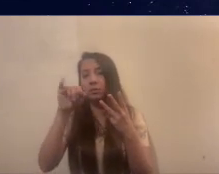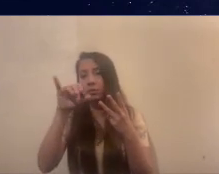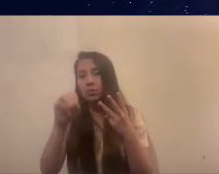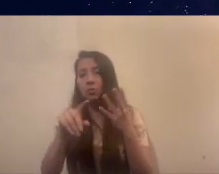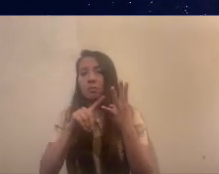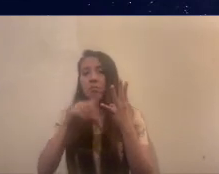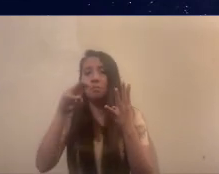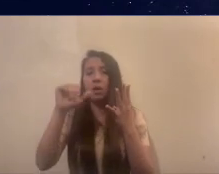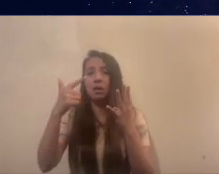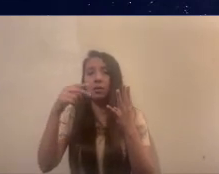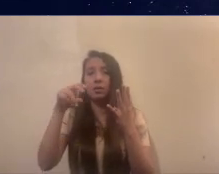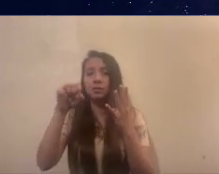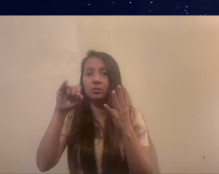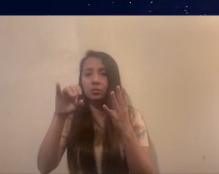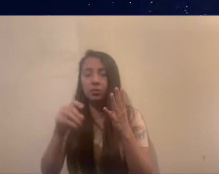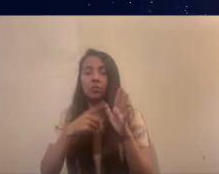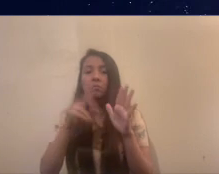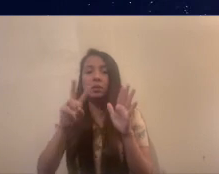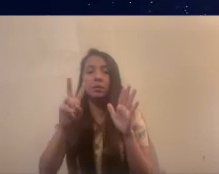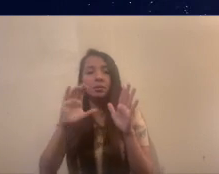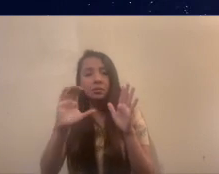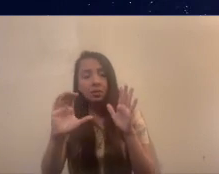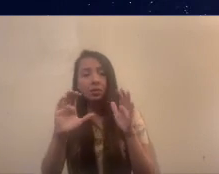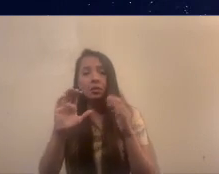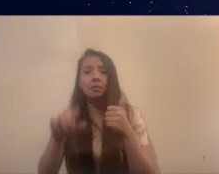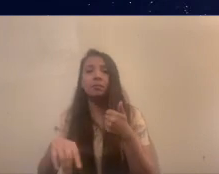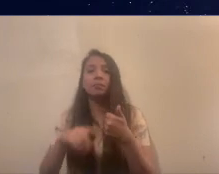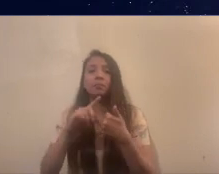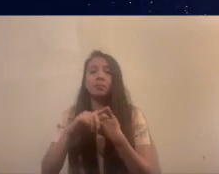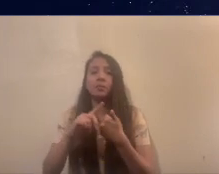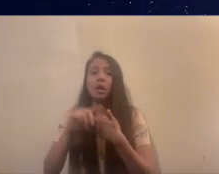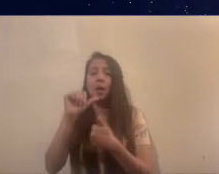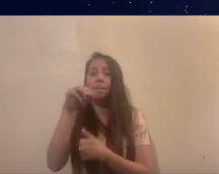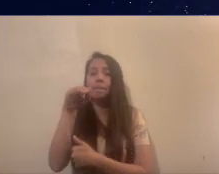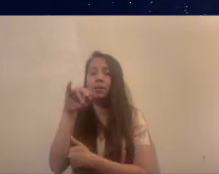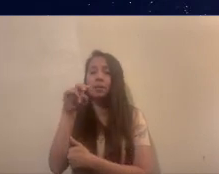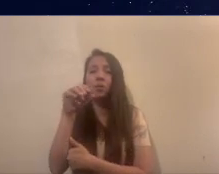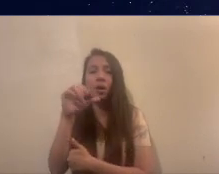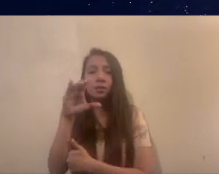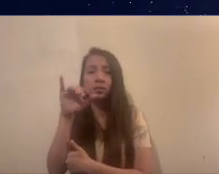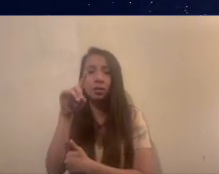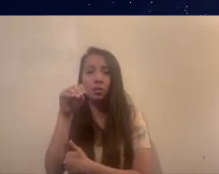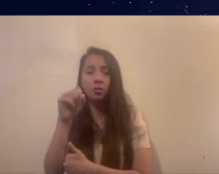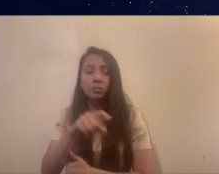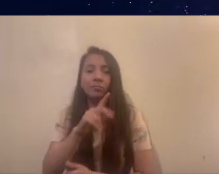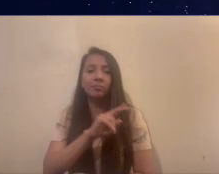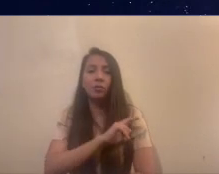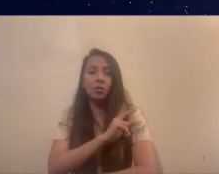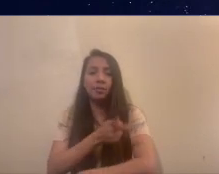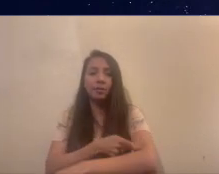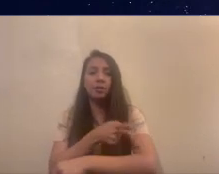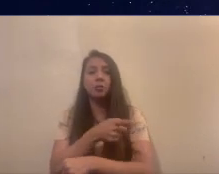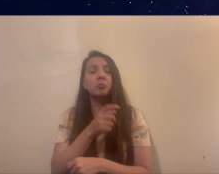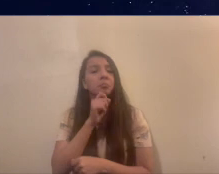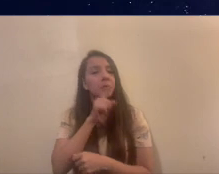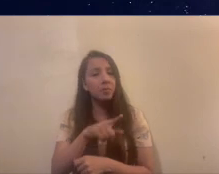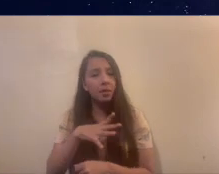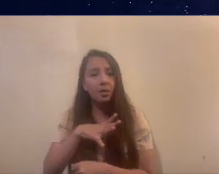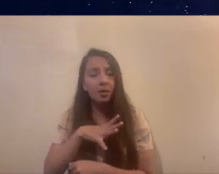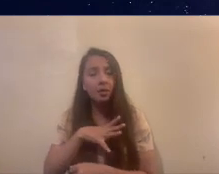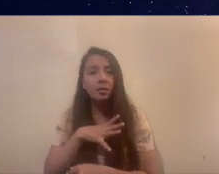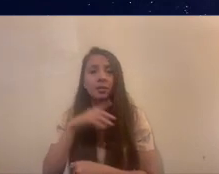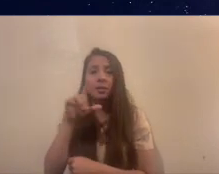C, que todas las variedades contienen aminoácidos esenciales, esto que yo les decía que tiene que ver con la calidad de las proteínas de la